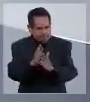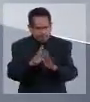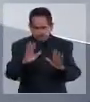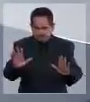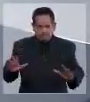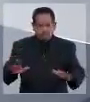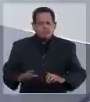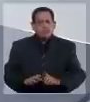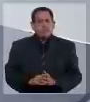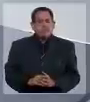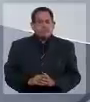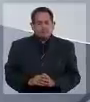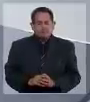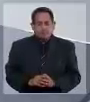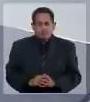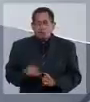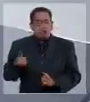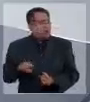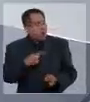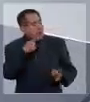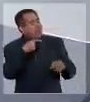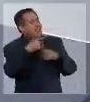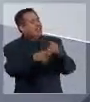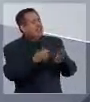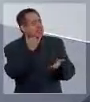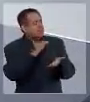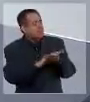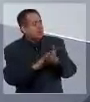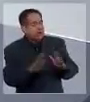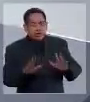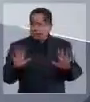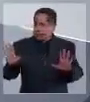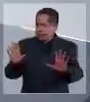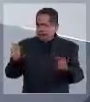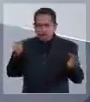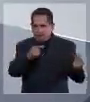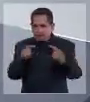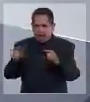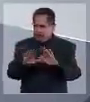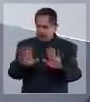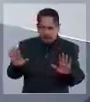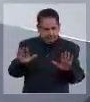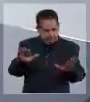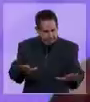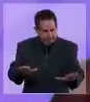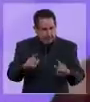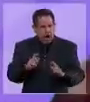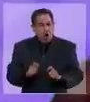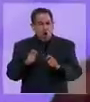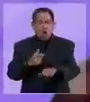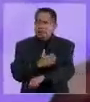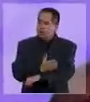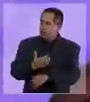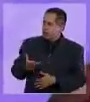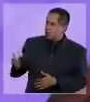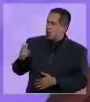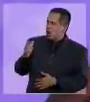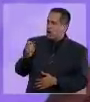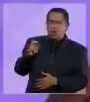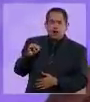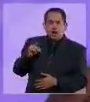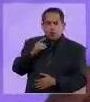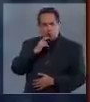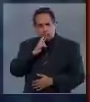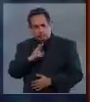Obrador. Pero es el abogado. Le ofreciste impunidad. Por favor, se acabaron las réplicas en este momento, se acabaron a todos. La palabra la tiene mi compañero Leonardo. Bueno, pues vamos en